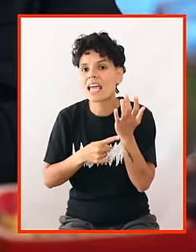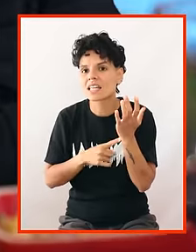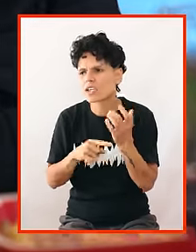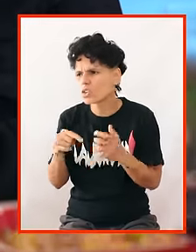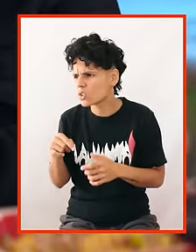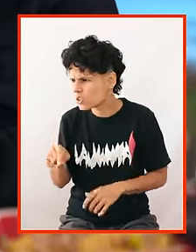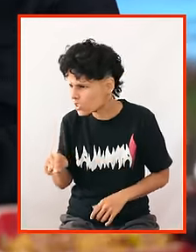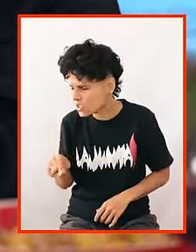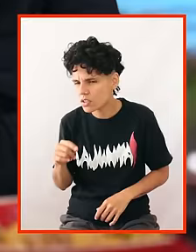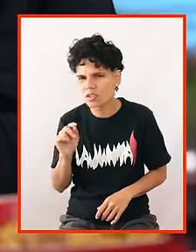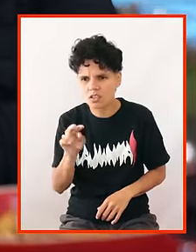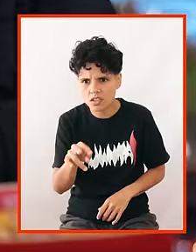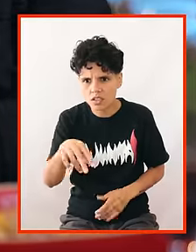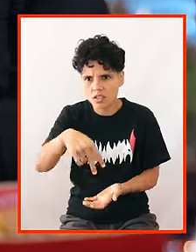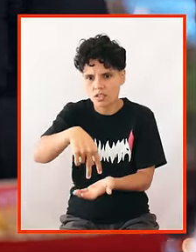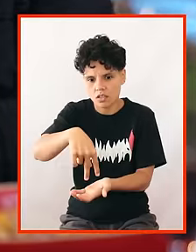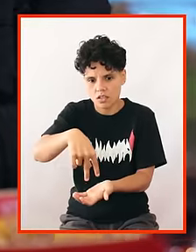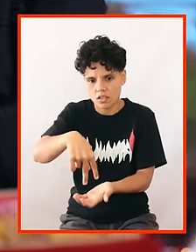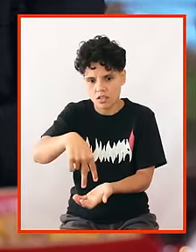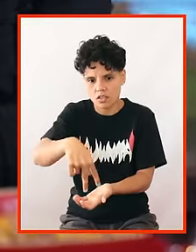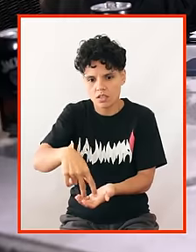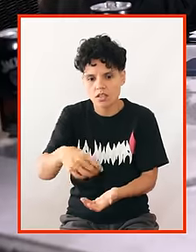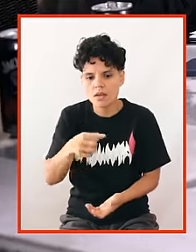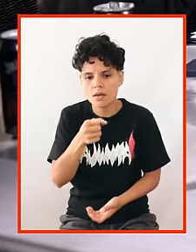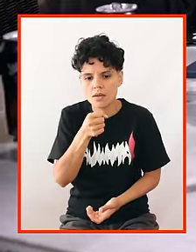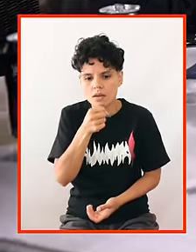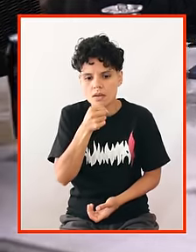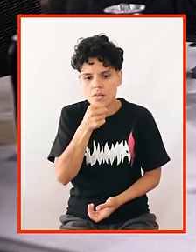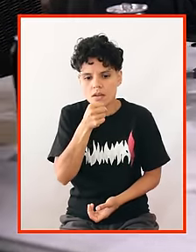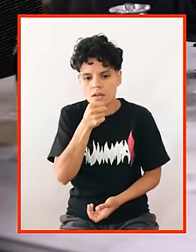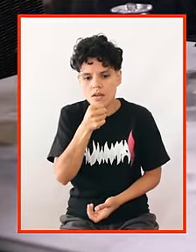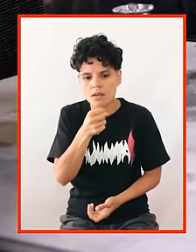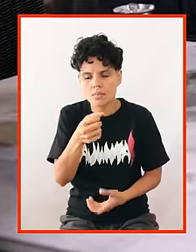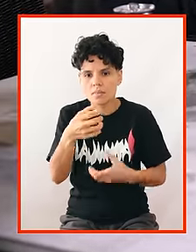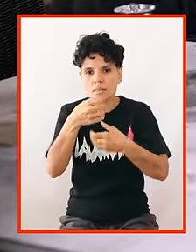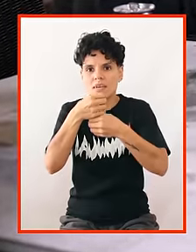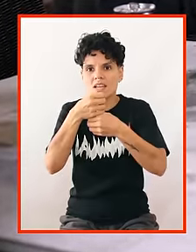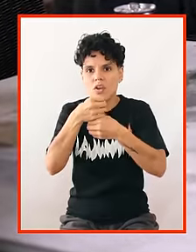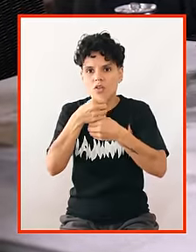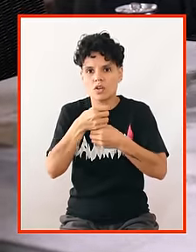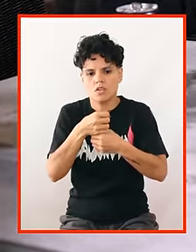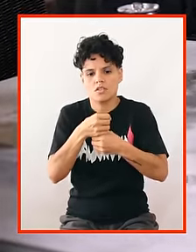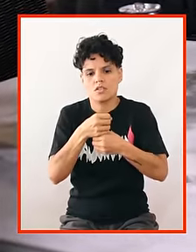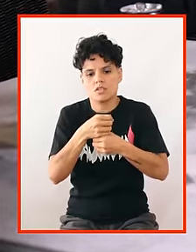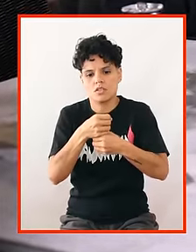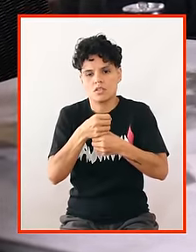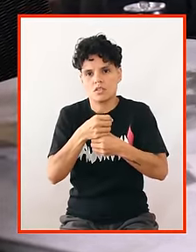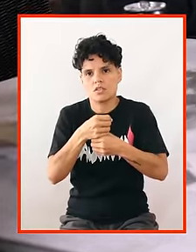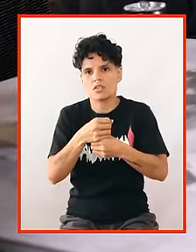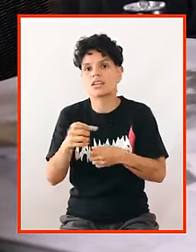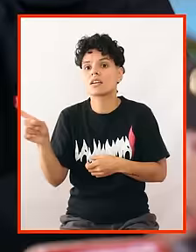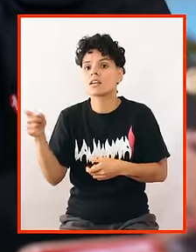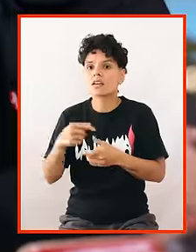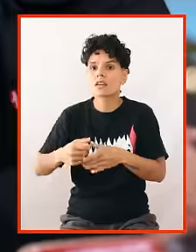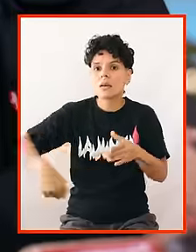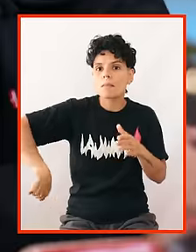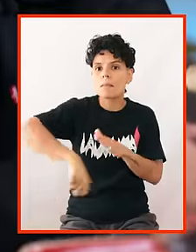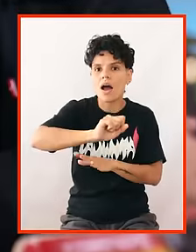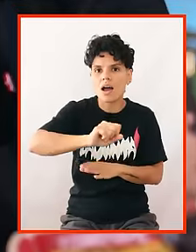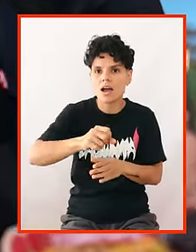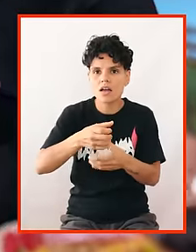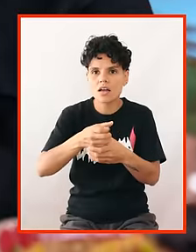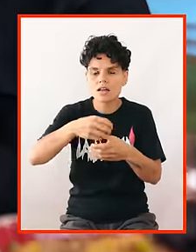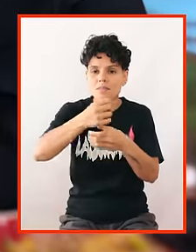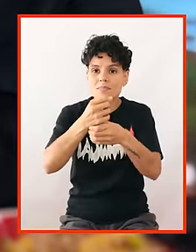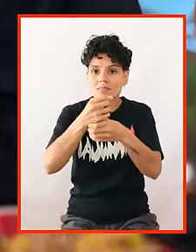Roddy de nosotros, el técnico, él fue el que cachó. Y estaba pegado al micrófono. Pegado al micrófono, lo tuvo que patear. Estaba así, tuvo que patearlo para separarle